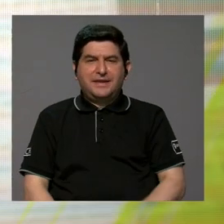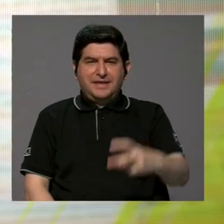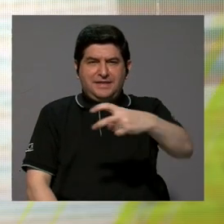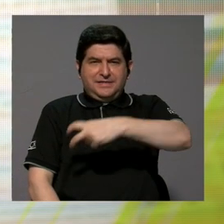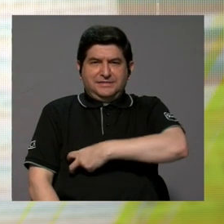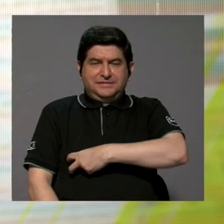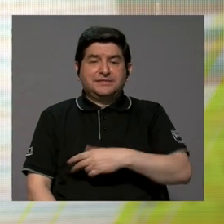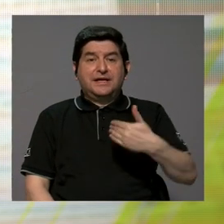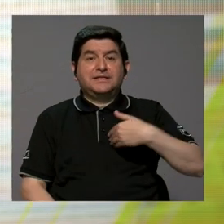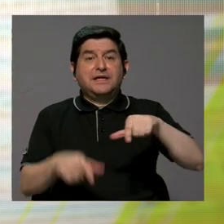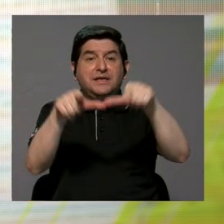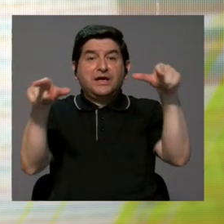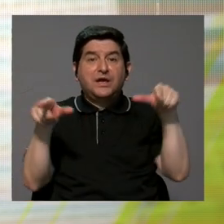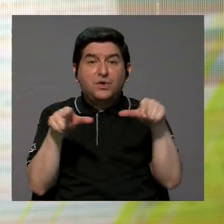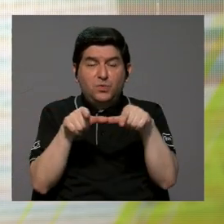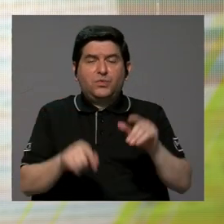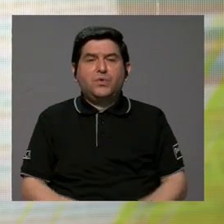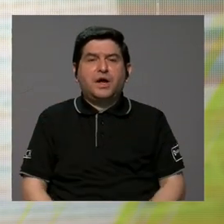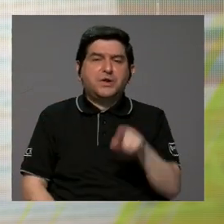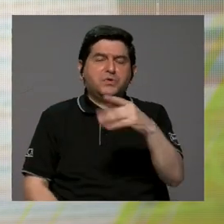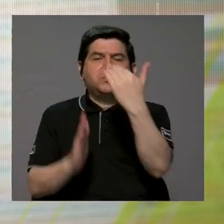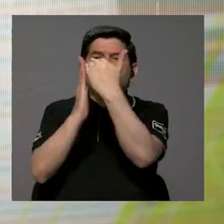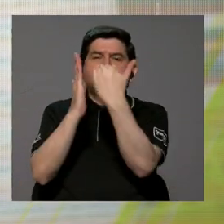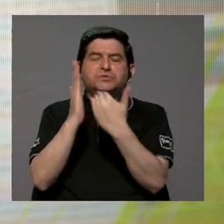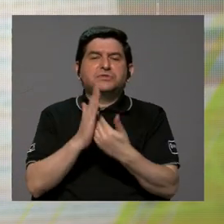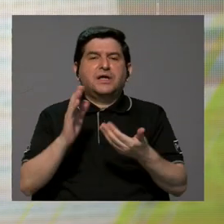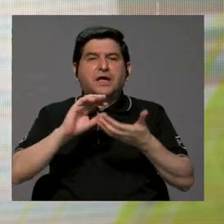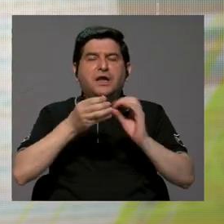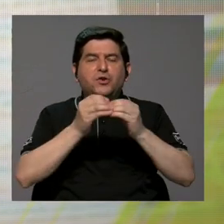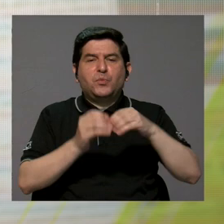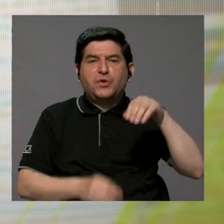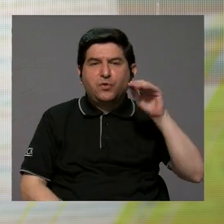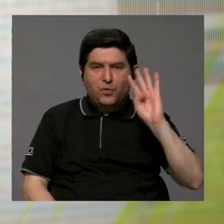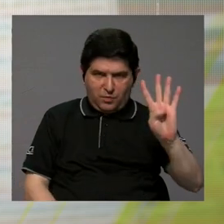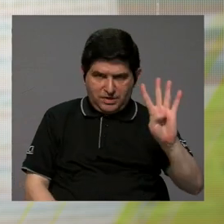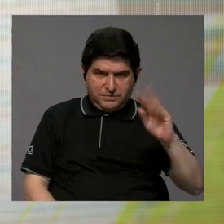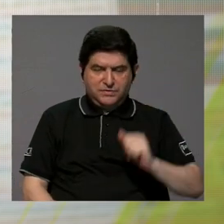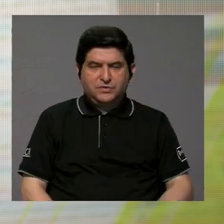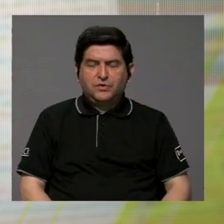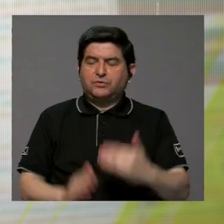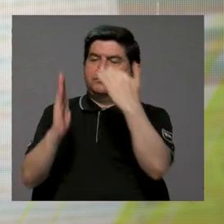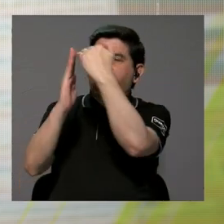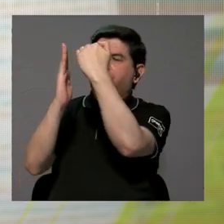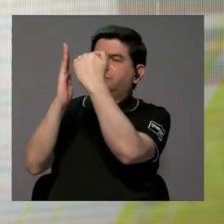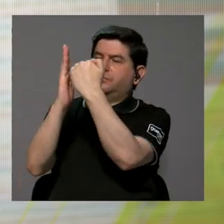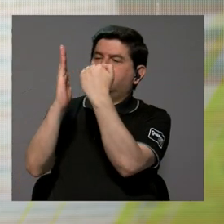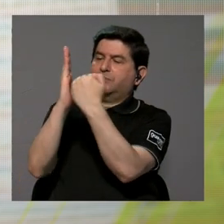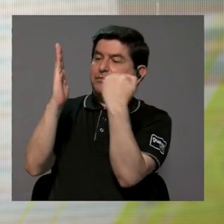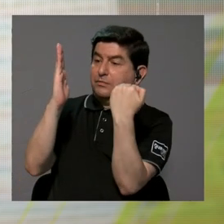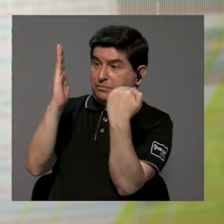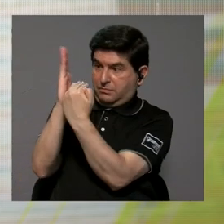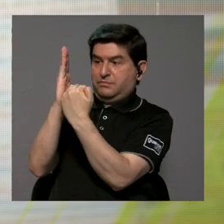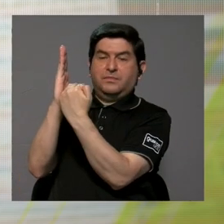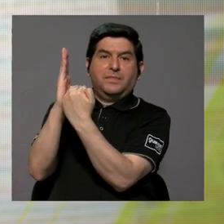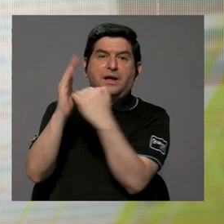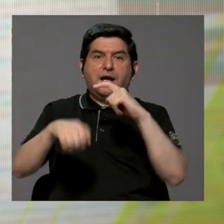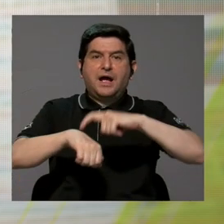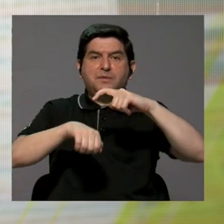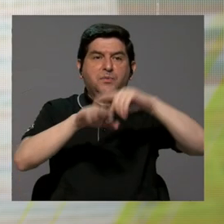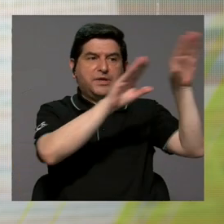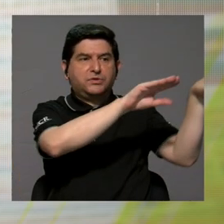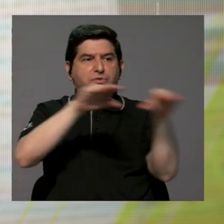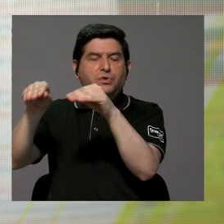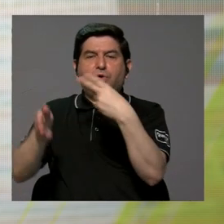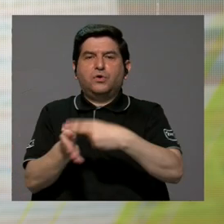una posición, digamos que usted está en una lista y está en el cuarto lugar de esa lista, al trasladarse al